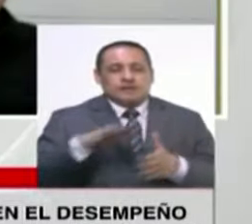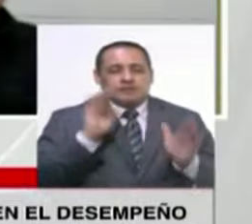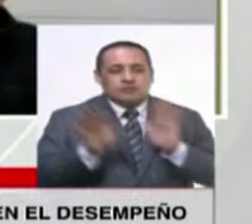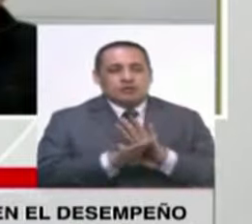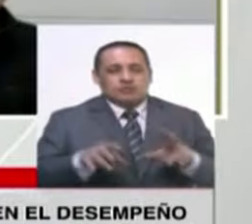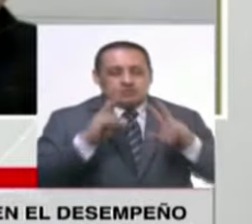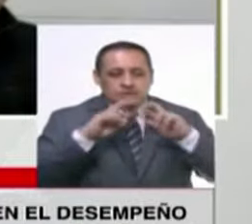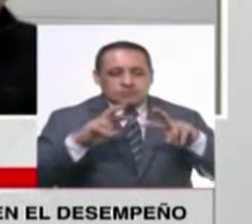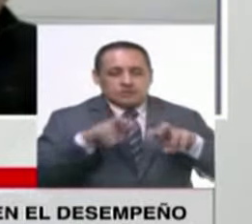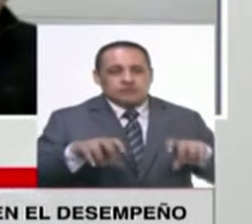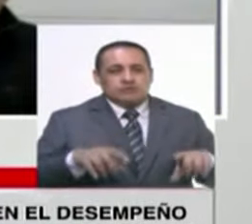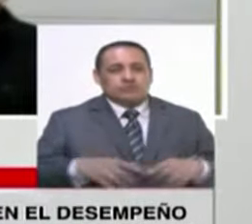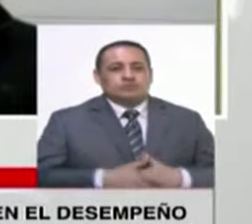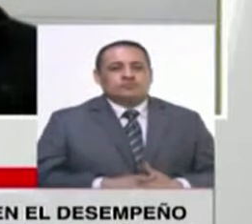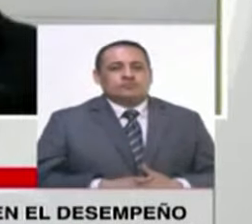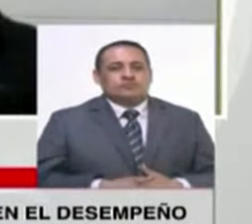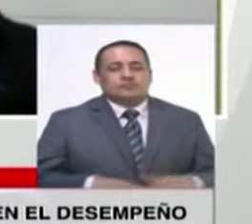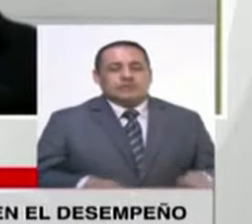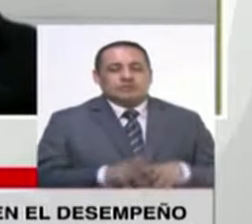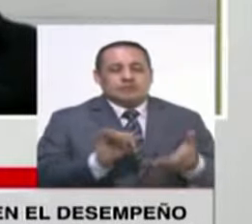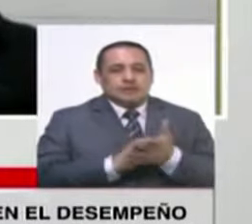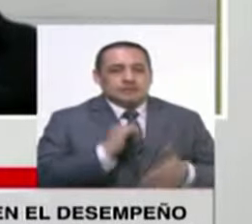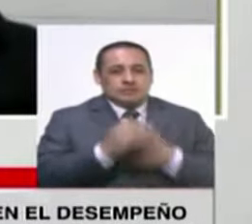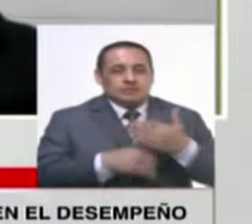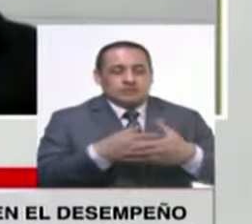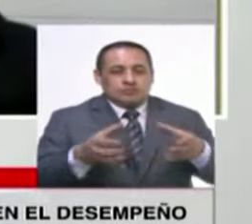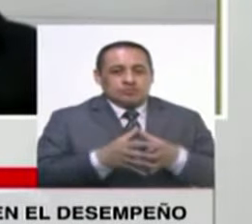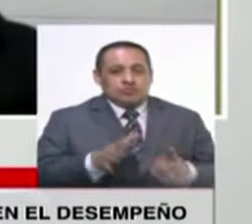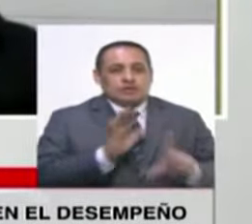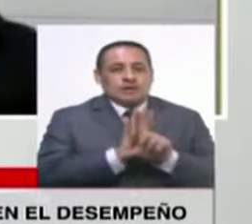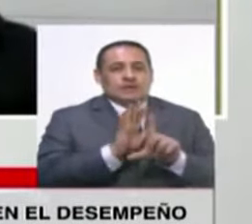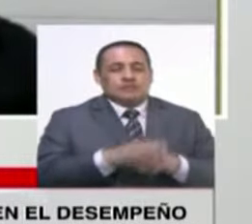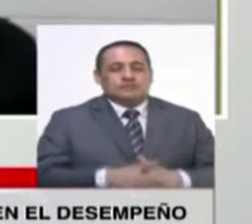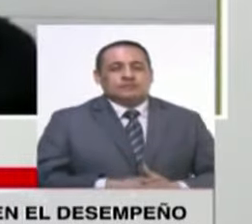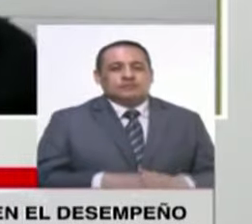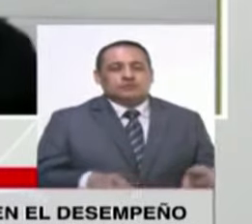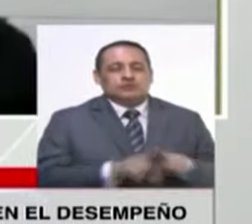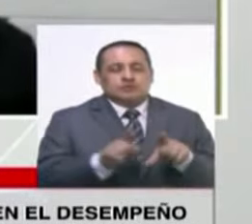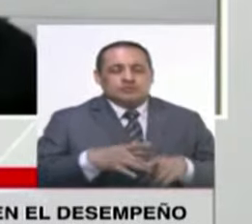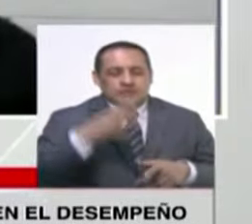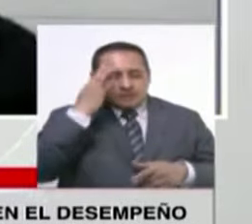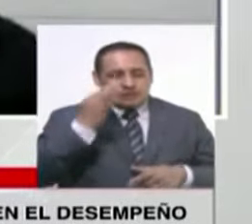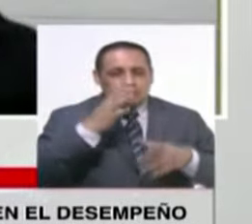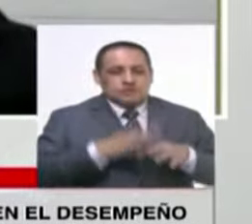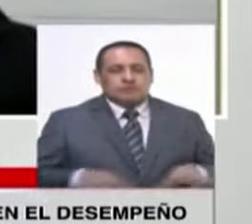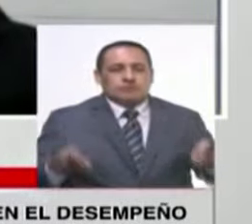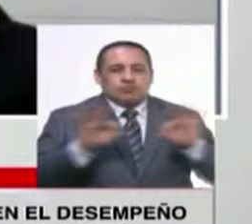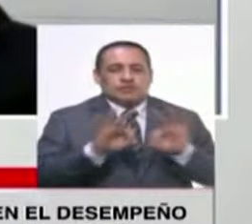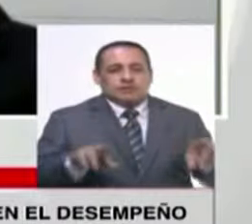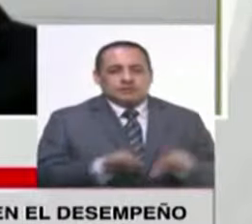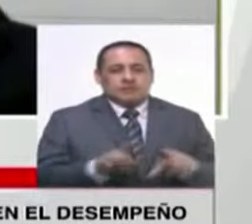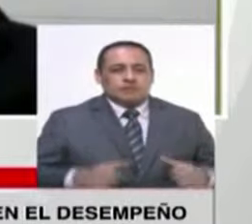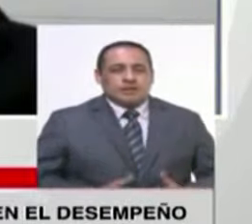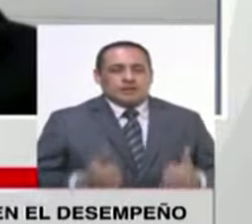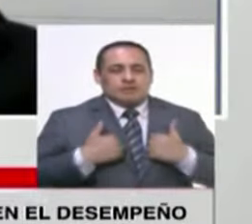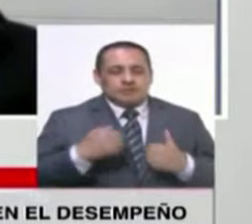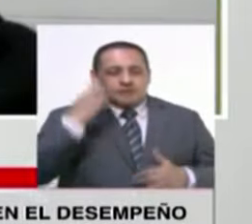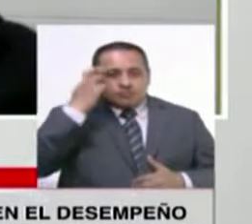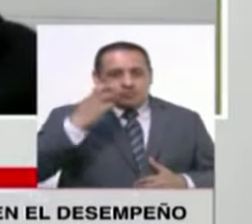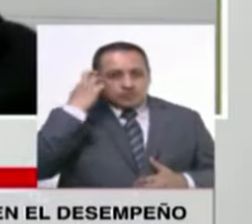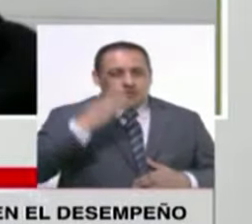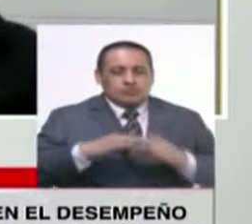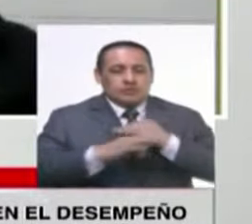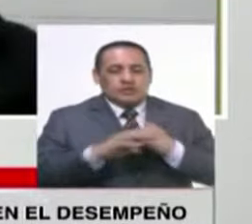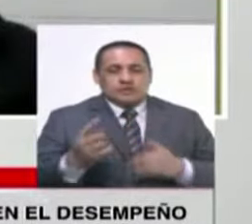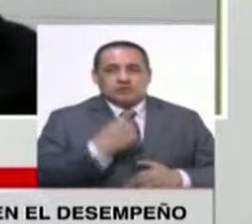de la investigación que se haga en la vía jurisdiccional, creo que es fundamental para la vida política y